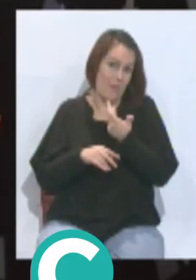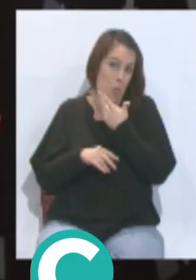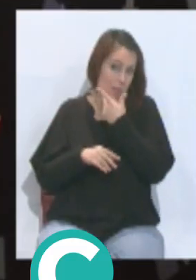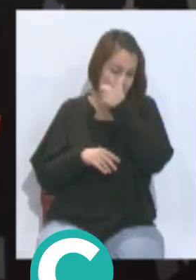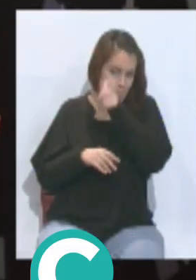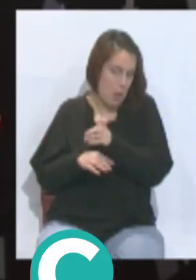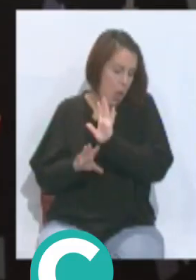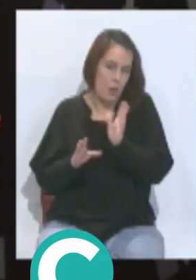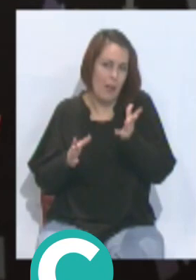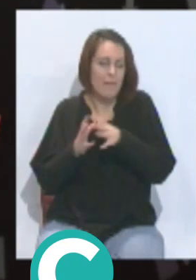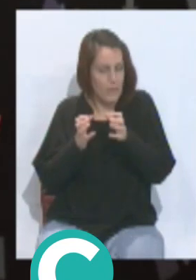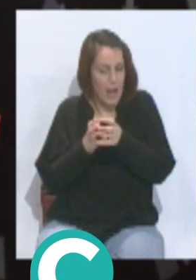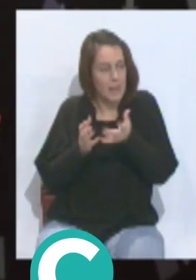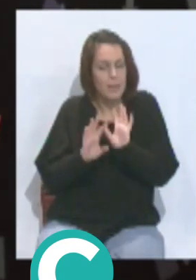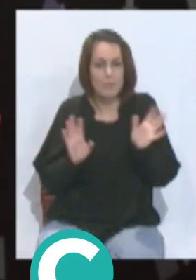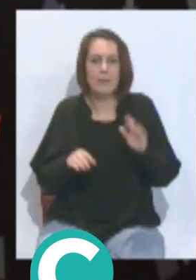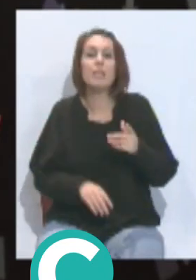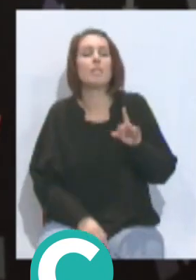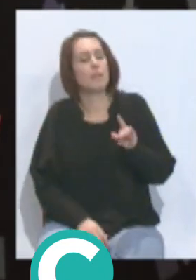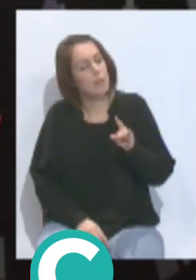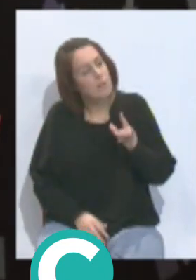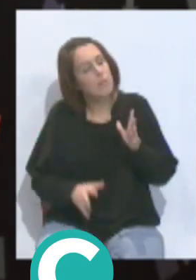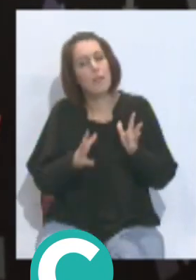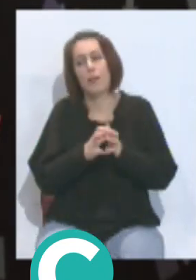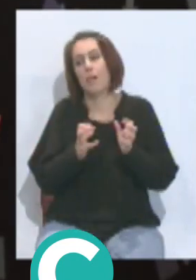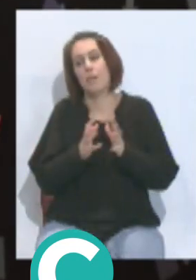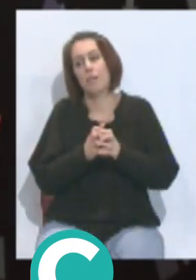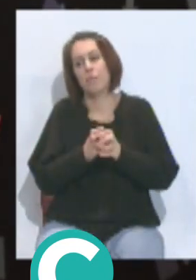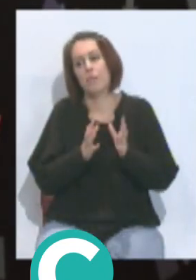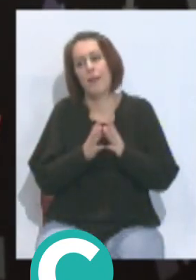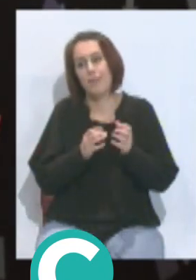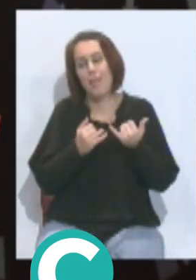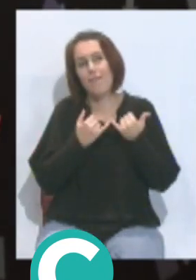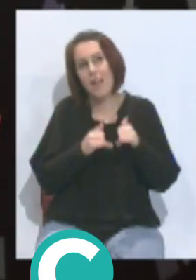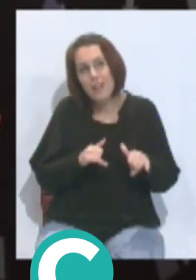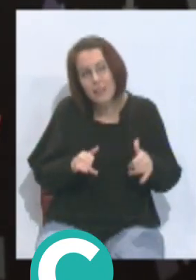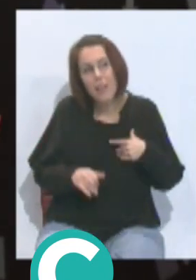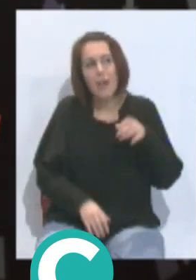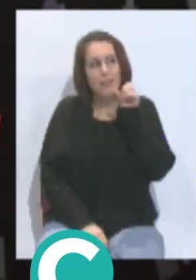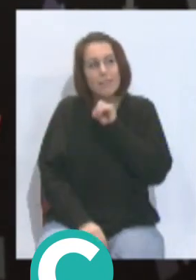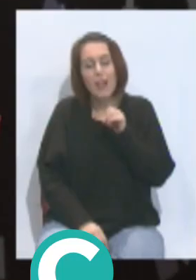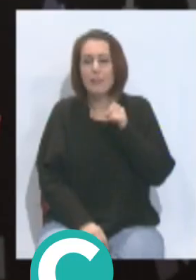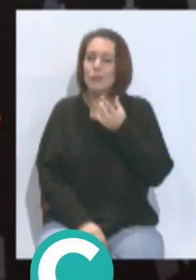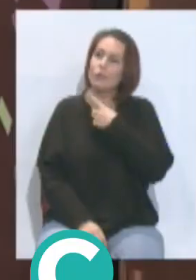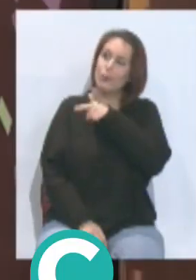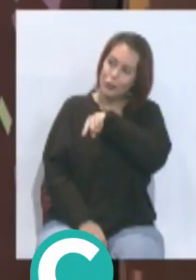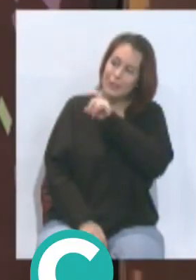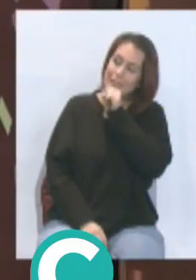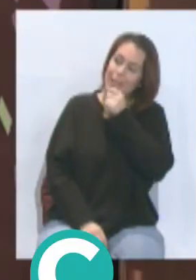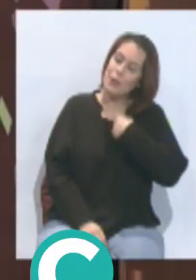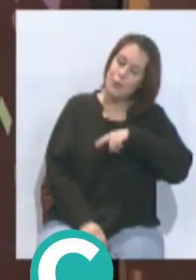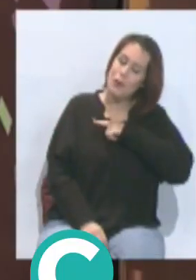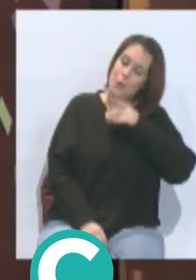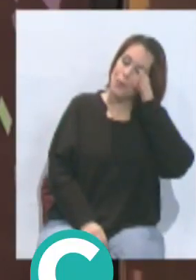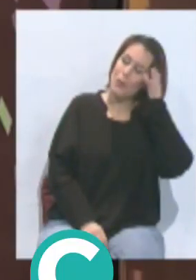muchas ganas, además. Sí, sí, tenemos muchas ganas. Tenemos muchas ganas de fiesta, de cantar. Ustedes de cantar y nosotros de escucharos, así